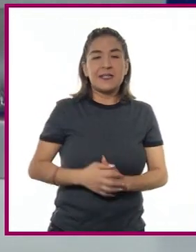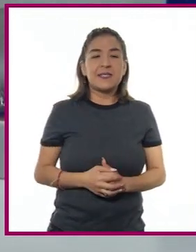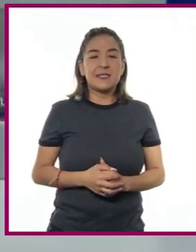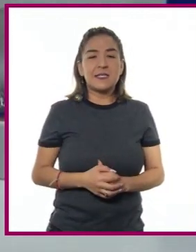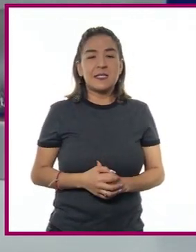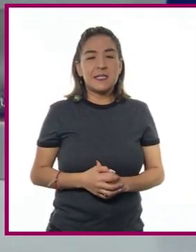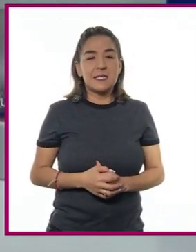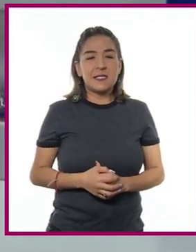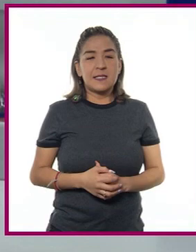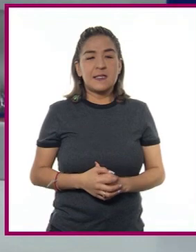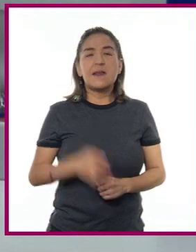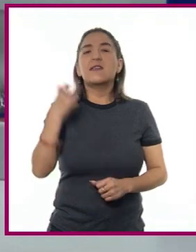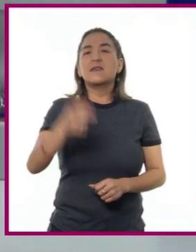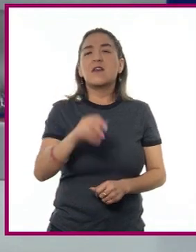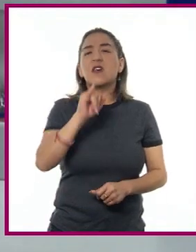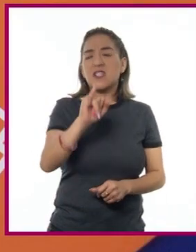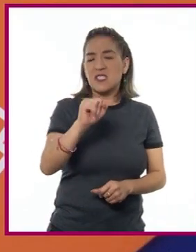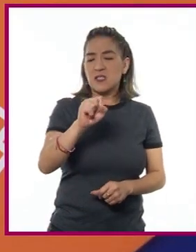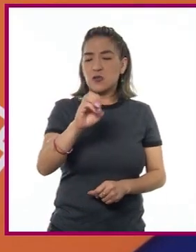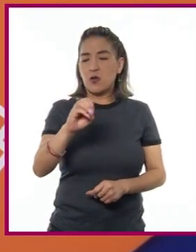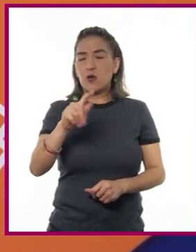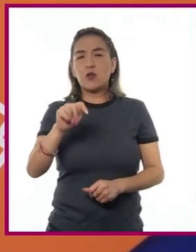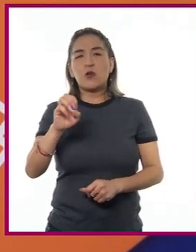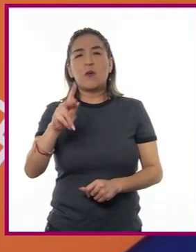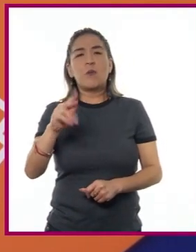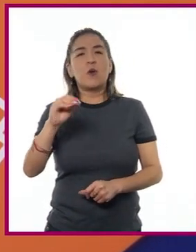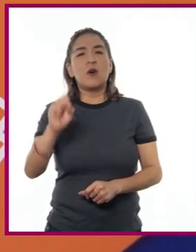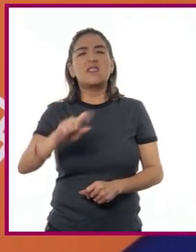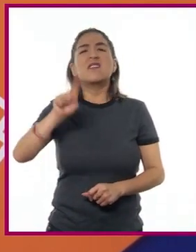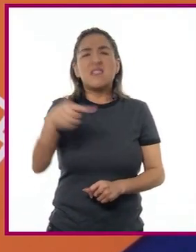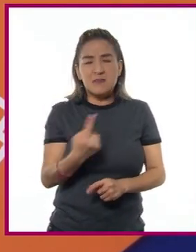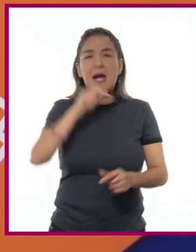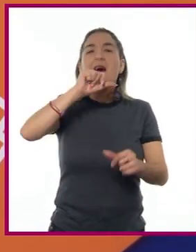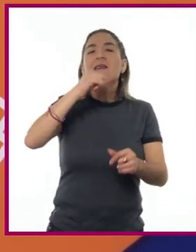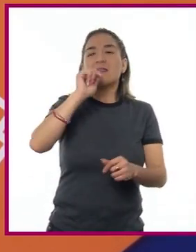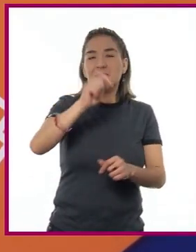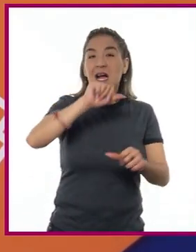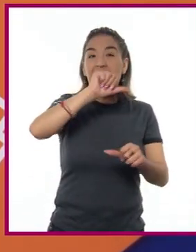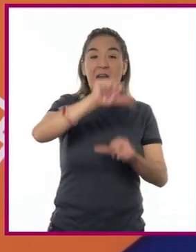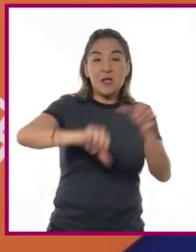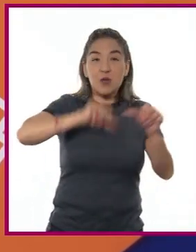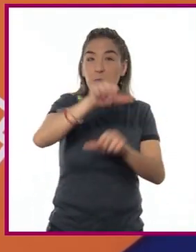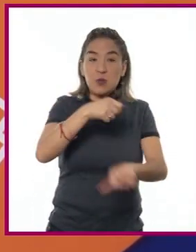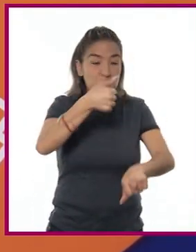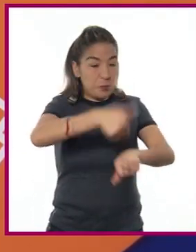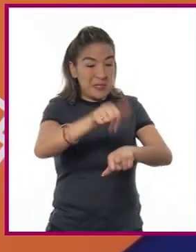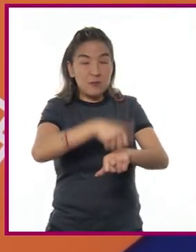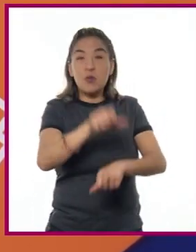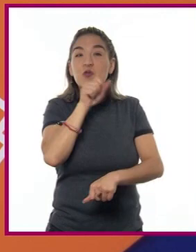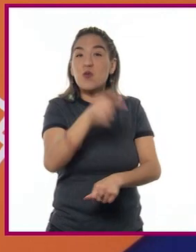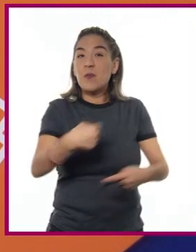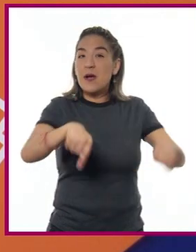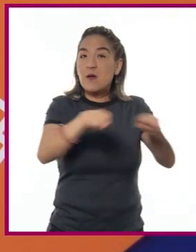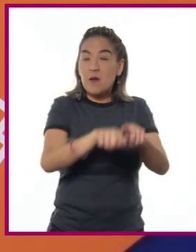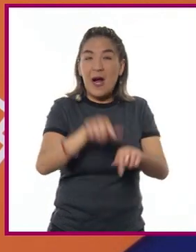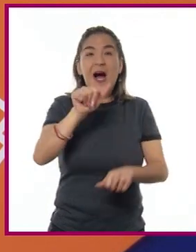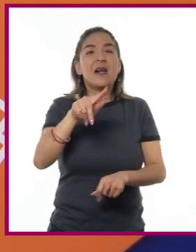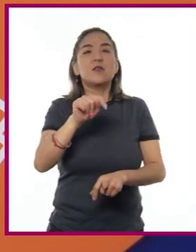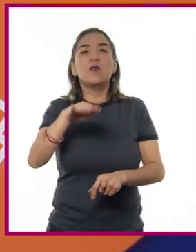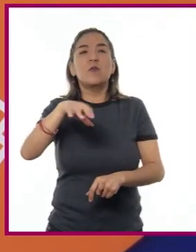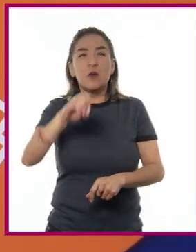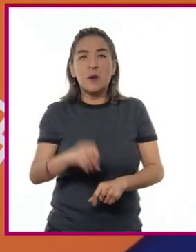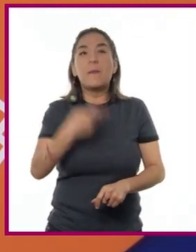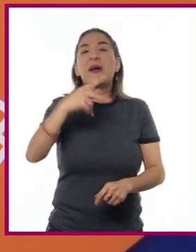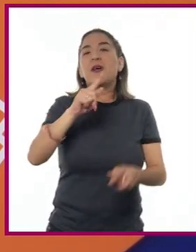Dicho de otra manera, llamamos isótopos a los átomos con el mismo número atómico, pero diferente en su número